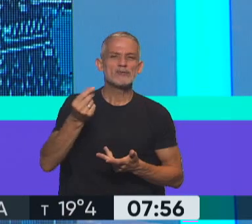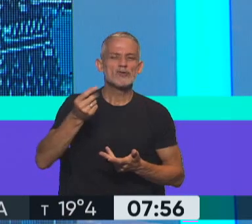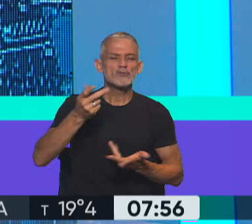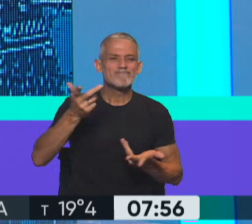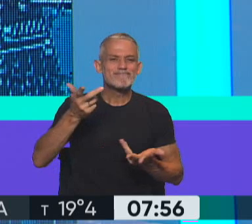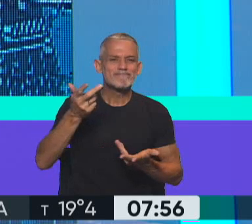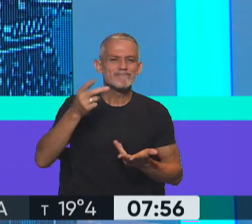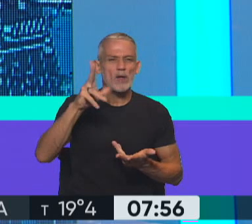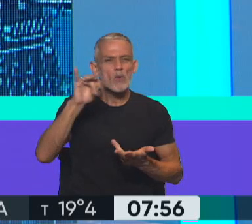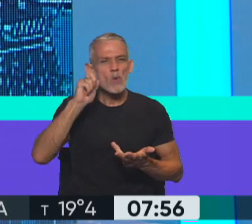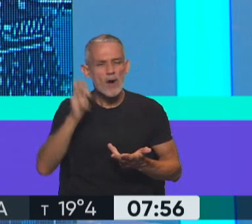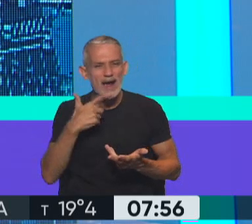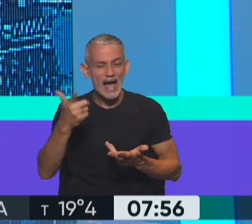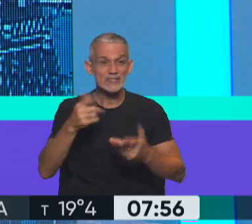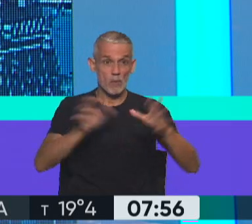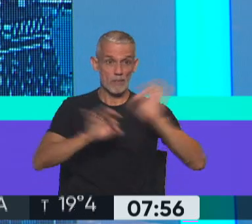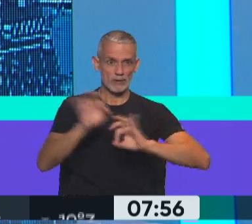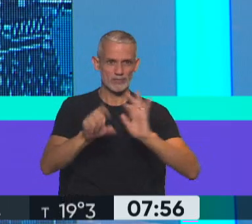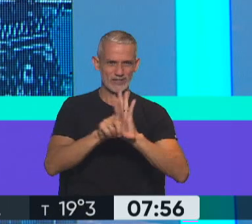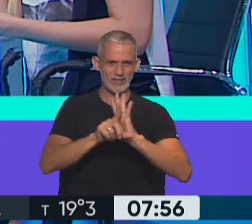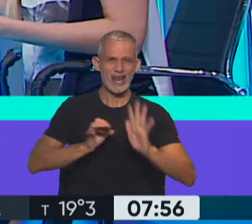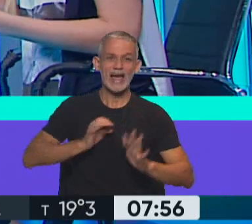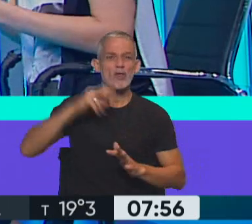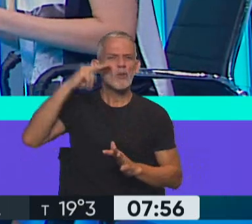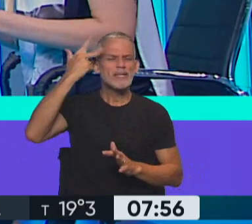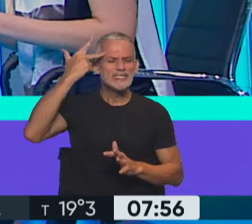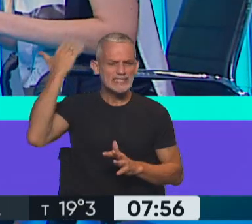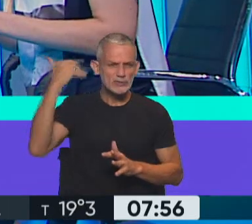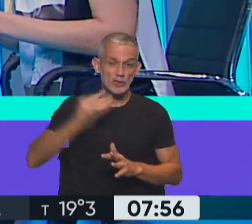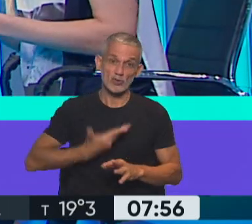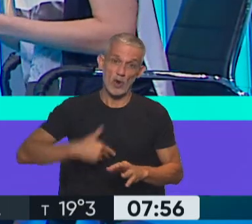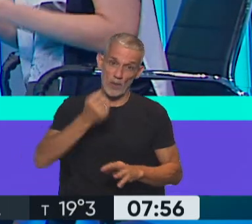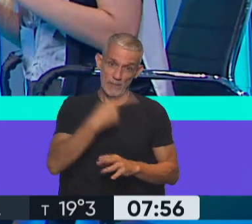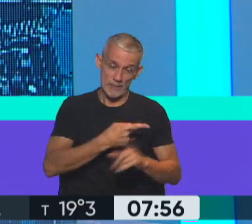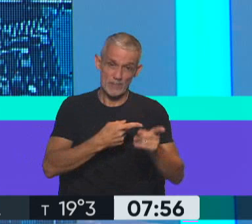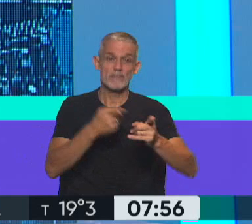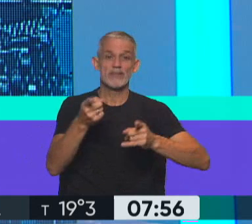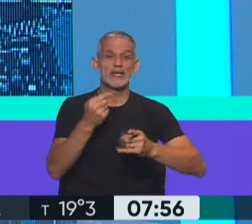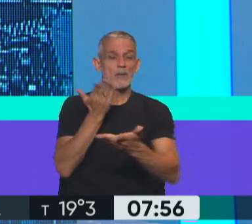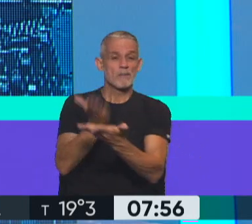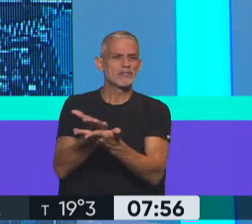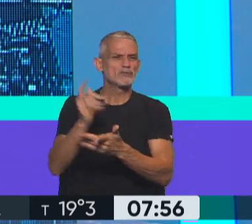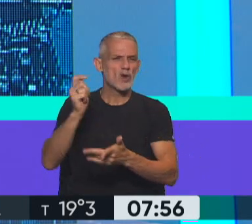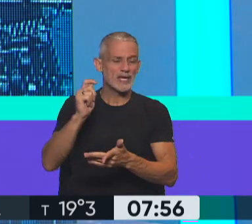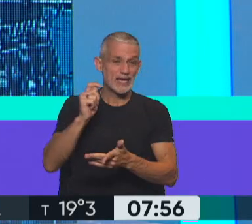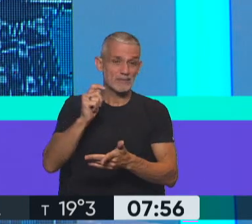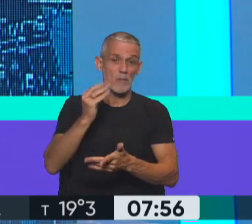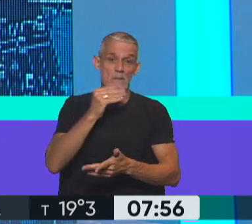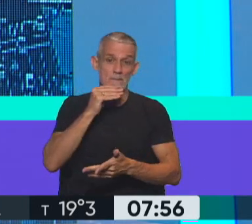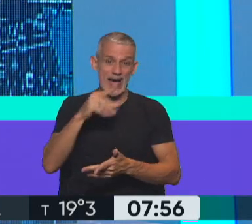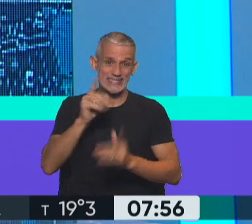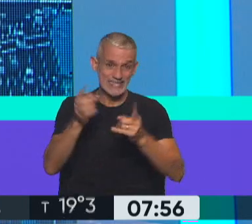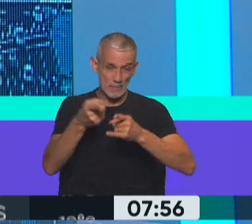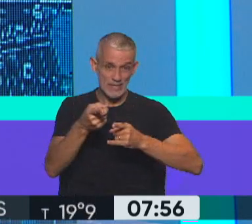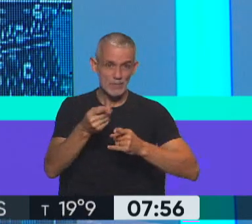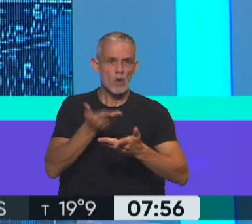bien polémico, un proyecto de ley del 2018, allá con el gobierno anterior, que había presentado justamente Sergio Massa